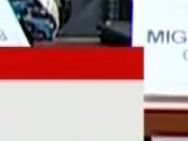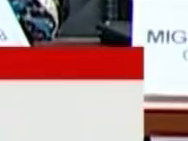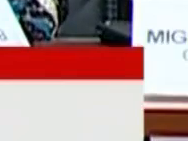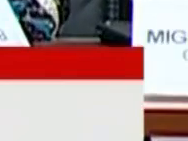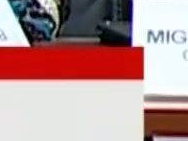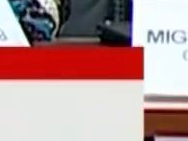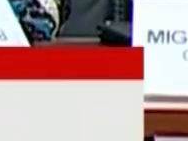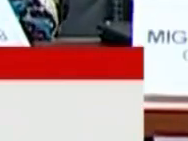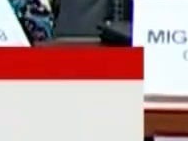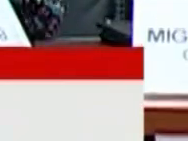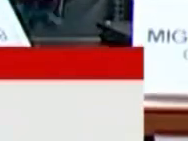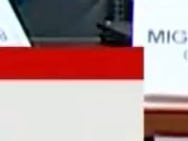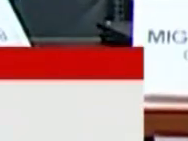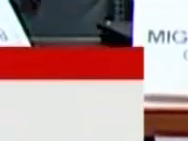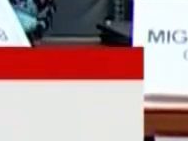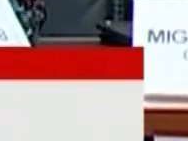yo.